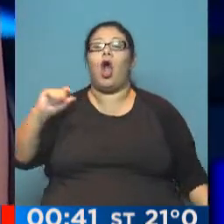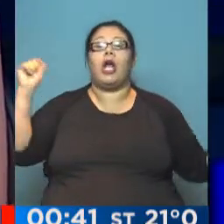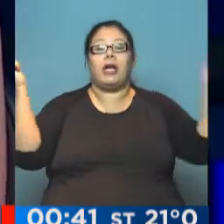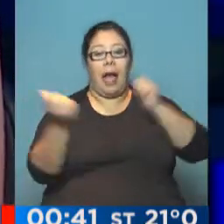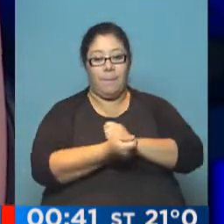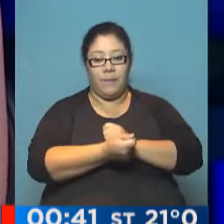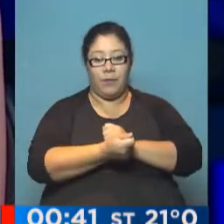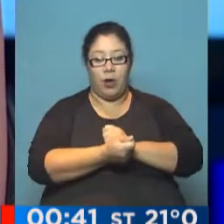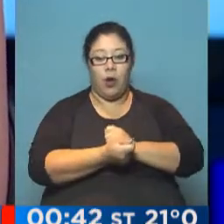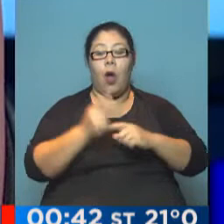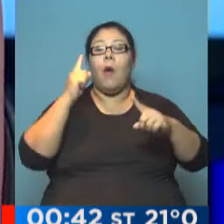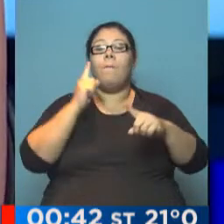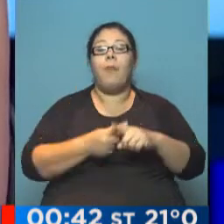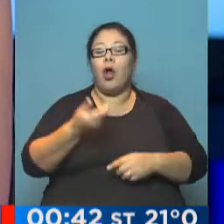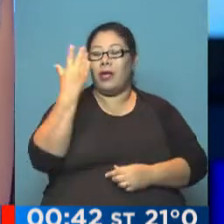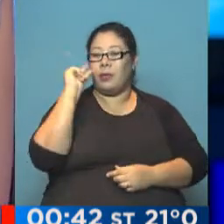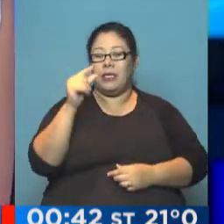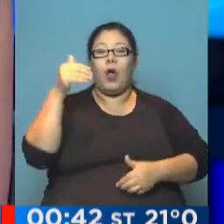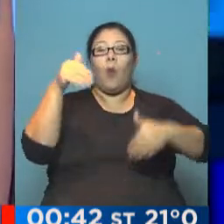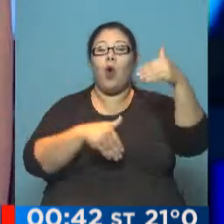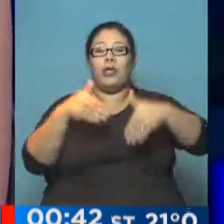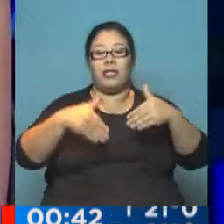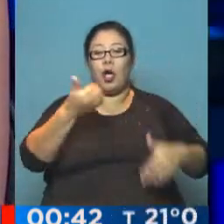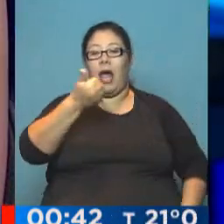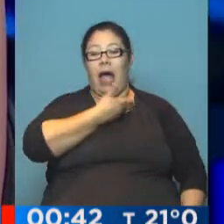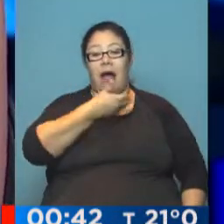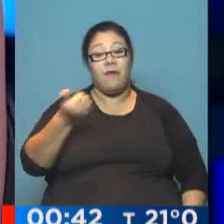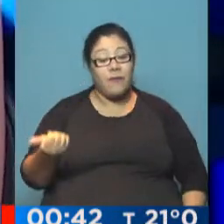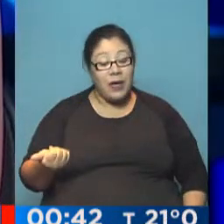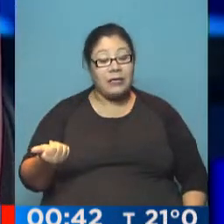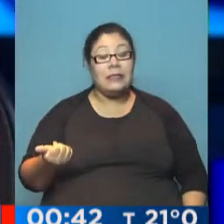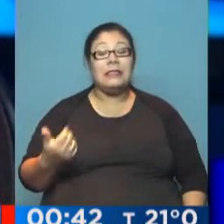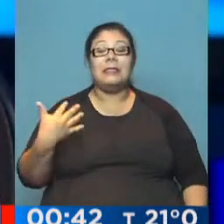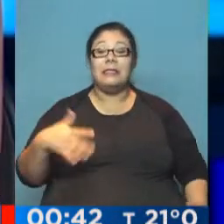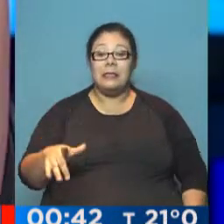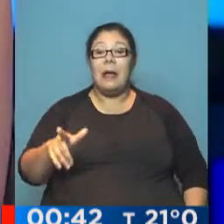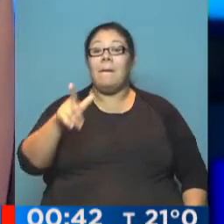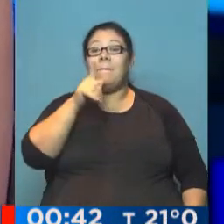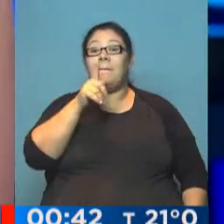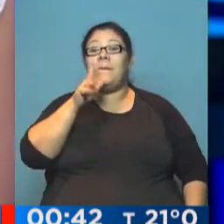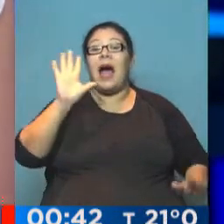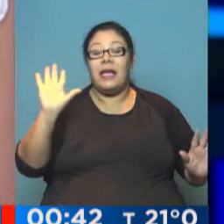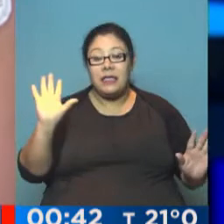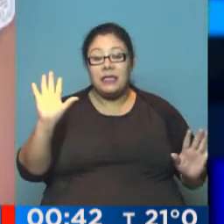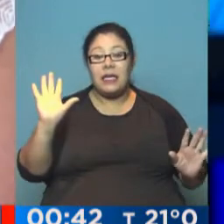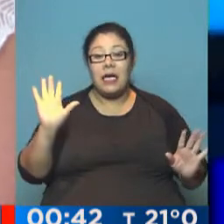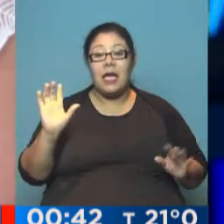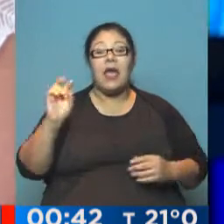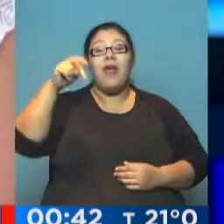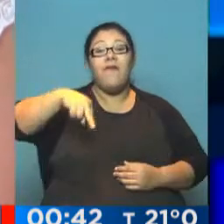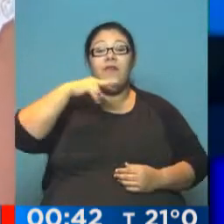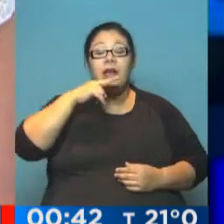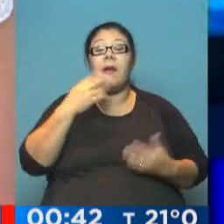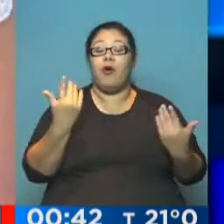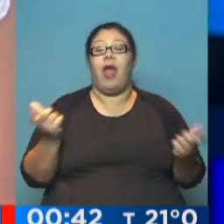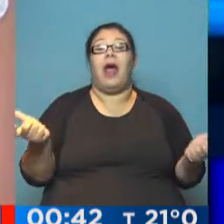referencia al final de lo que fue la votación de la AFA de este día, que tiene previsto, o en principio tenía previsto, que este día viernes se